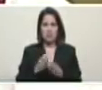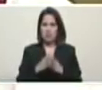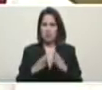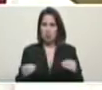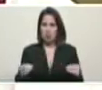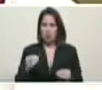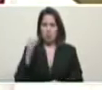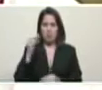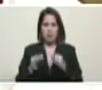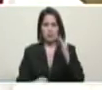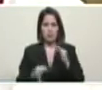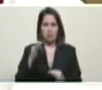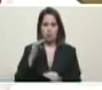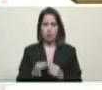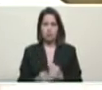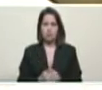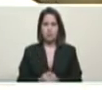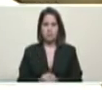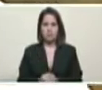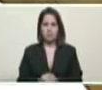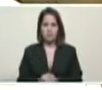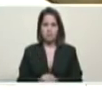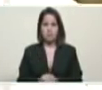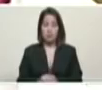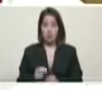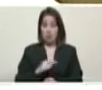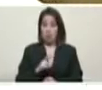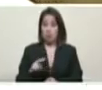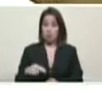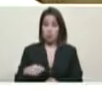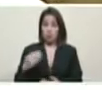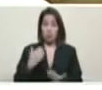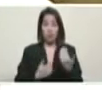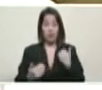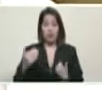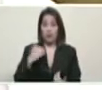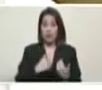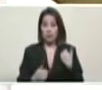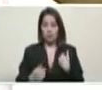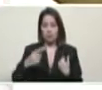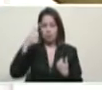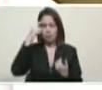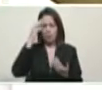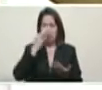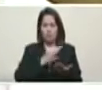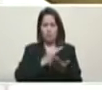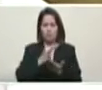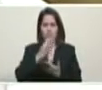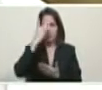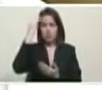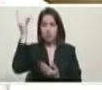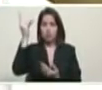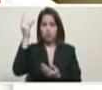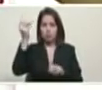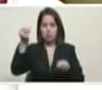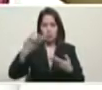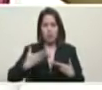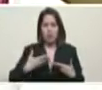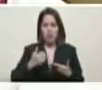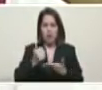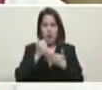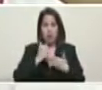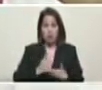justicia. Los que estamos heridos, yo sé que con fe en Dios y con todas las ayudas nos vamos a recuperar